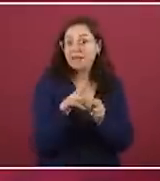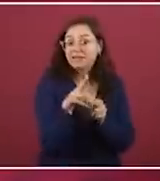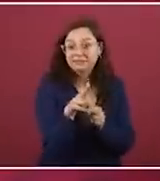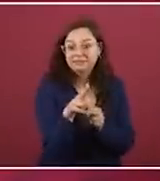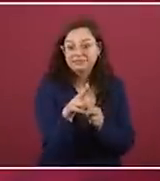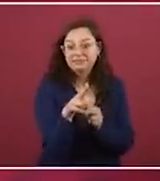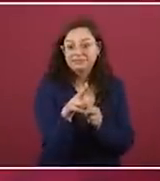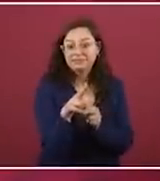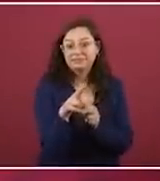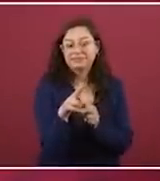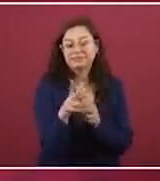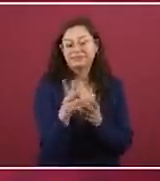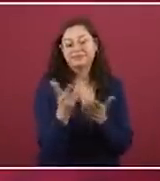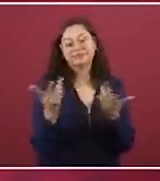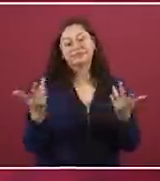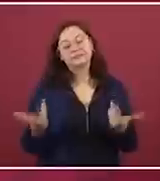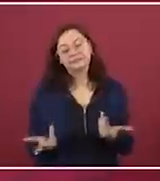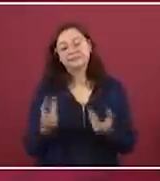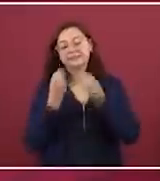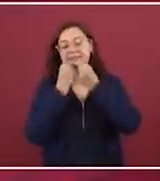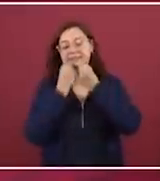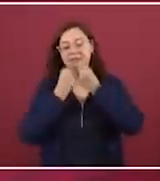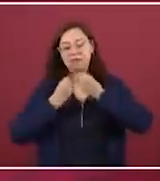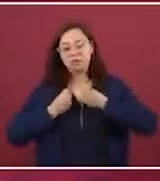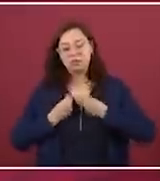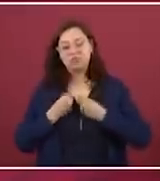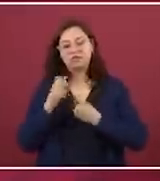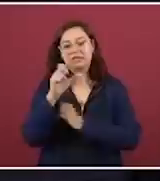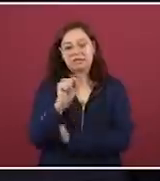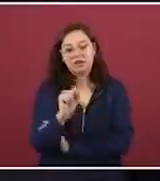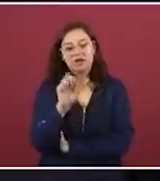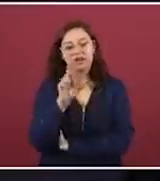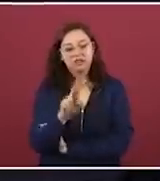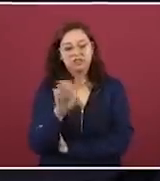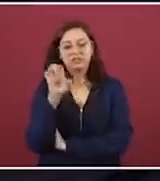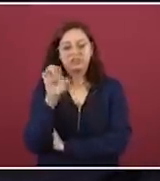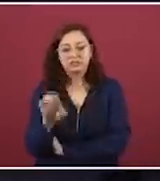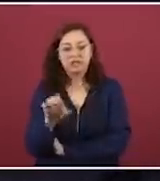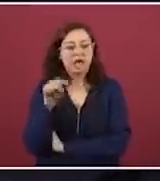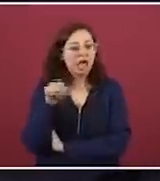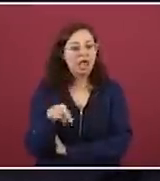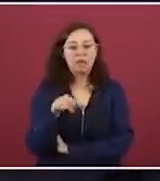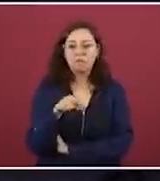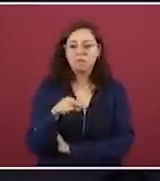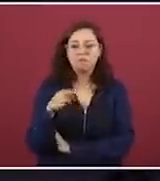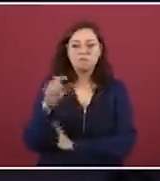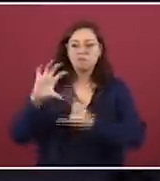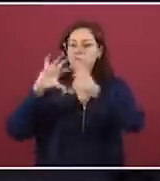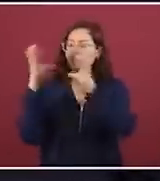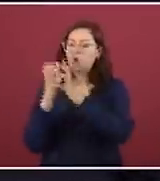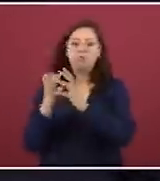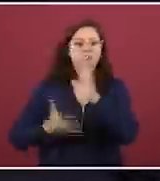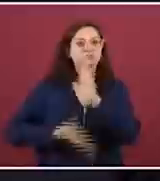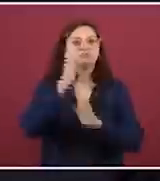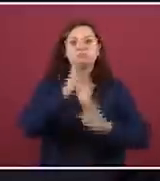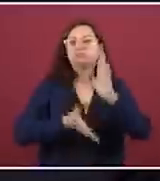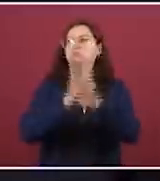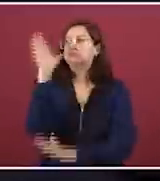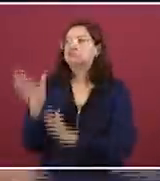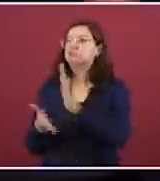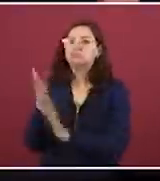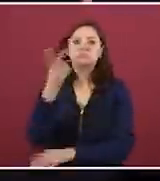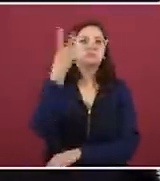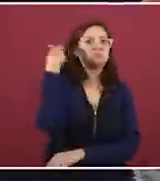tiene instrucciones el secretario de Relaciones Exteriores de viajar a todo el mundo